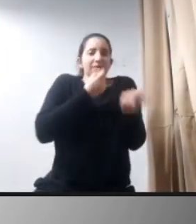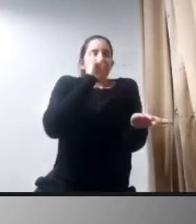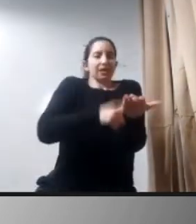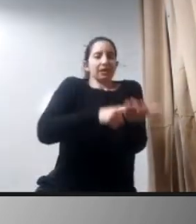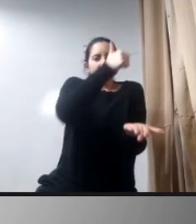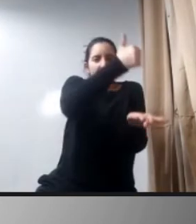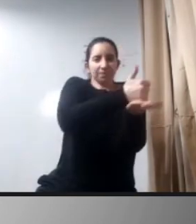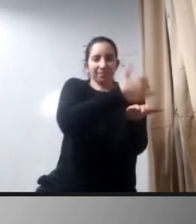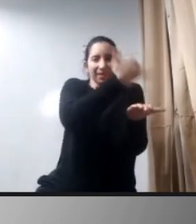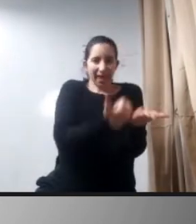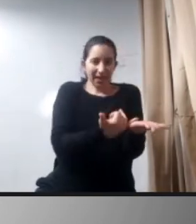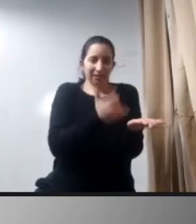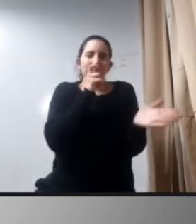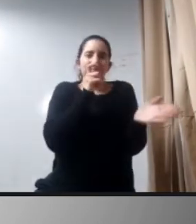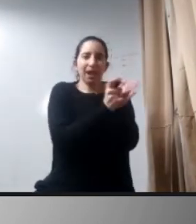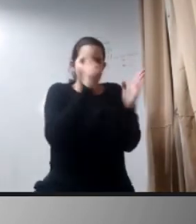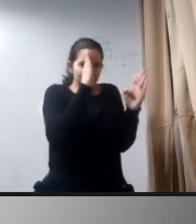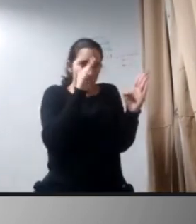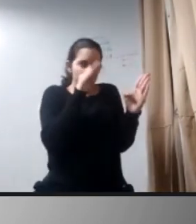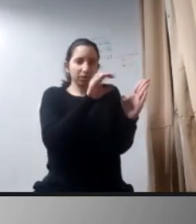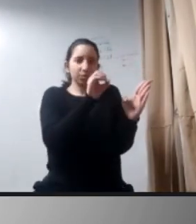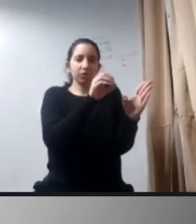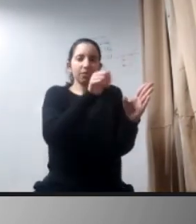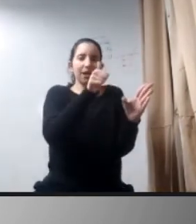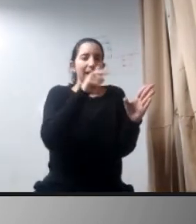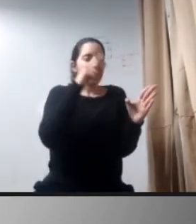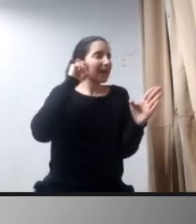en general ni siquiera aparece